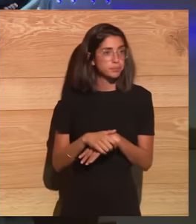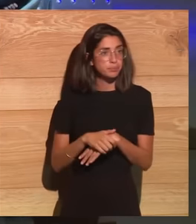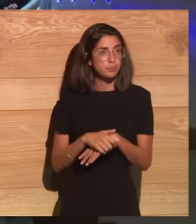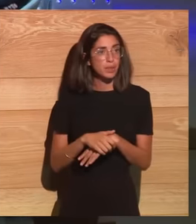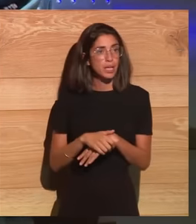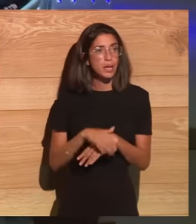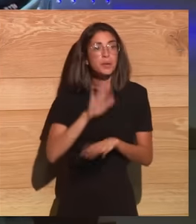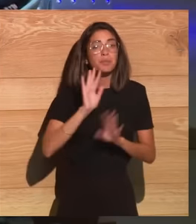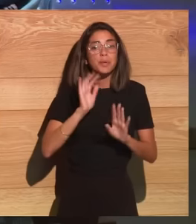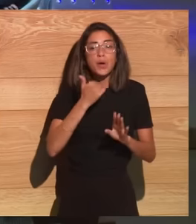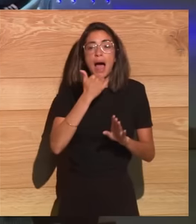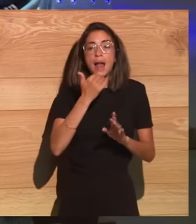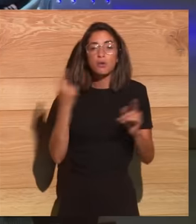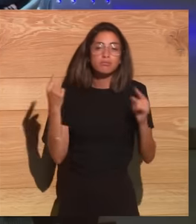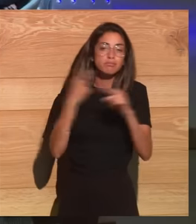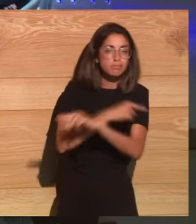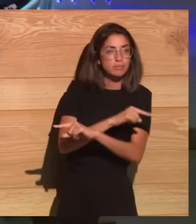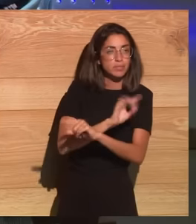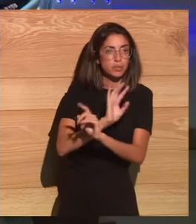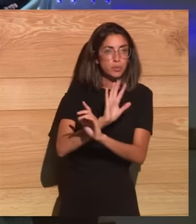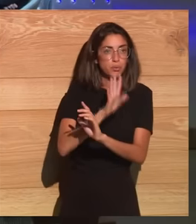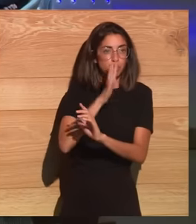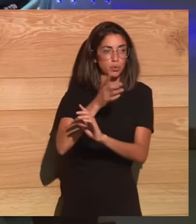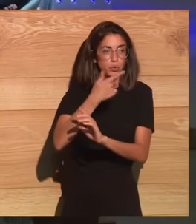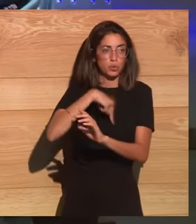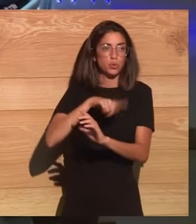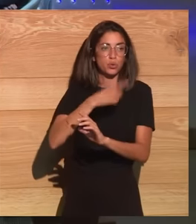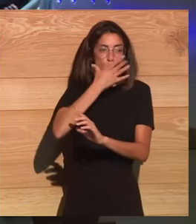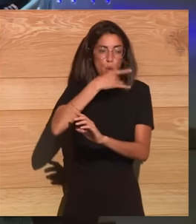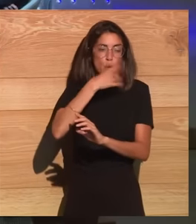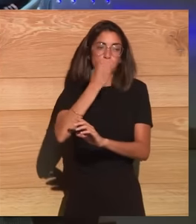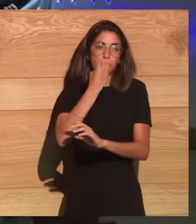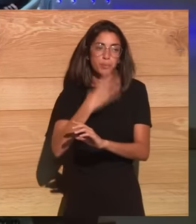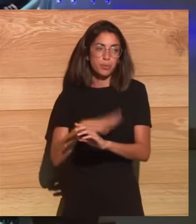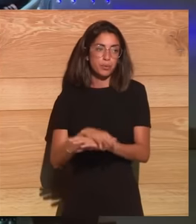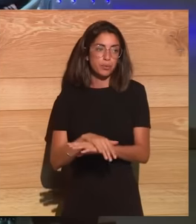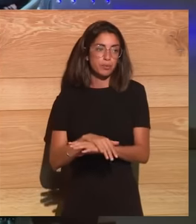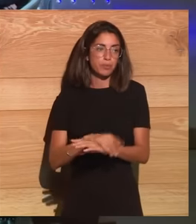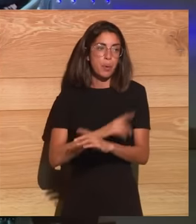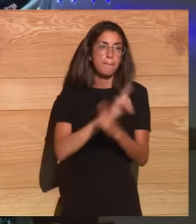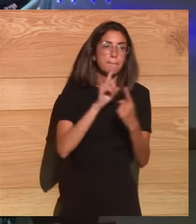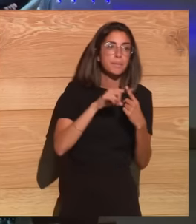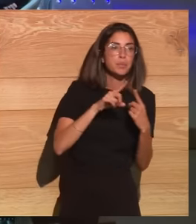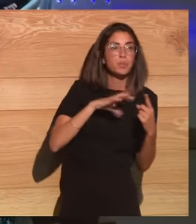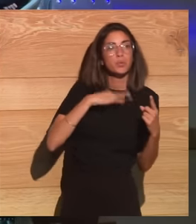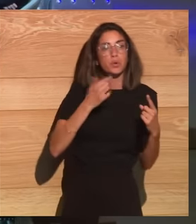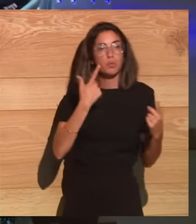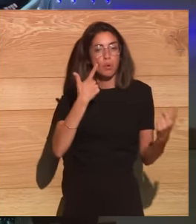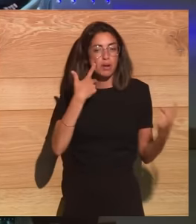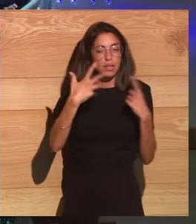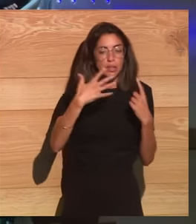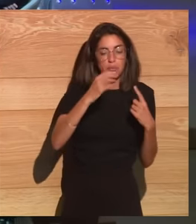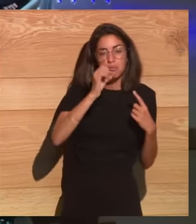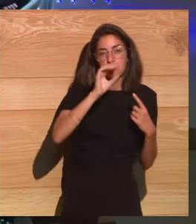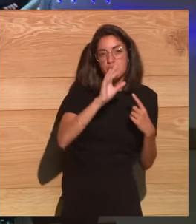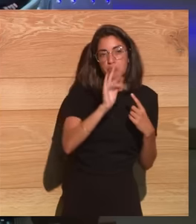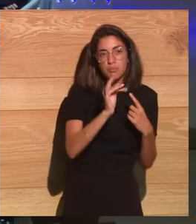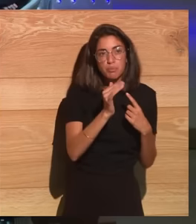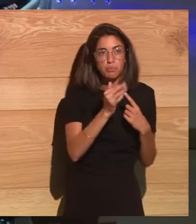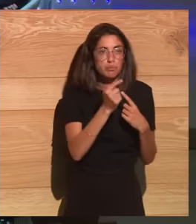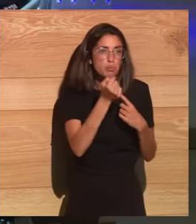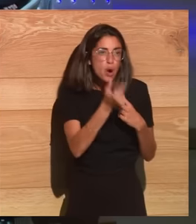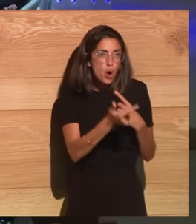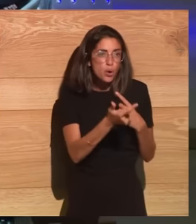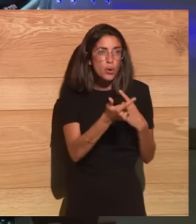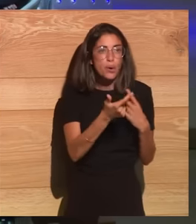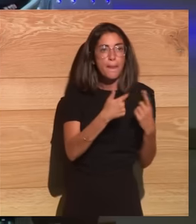contradicción que conocemos bien, que por un lado se hace notar lo menos posible, él adopta una